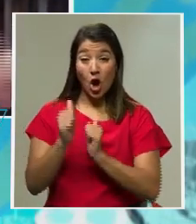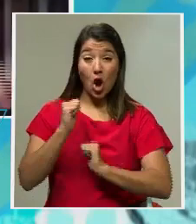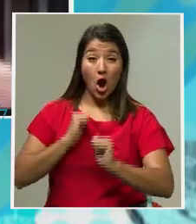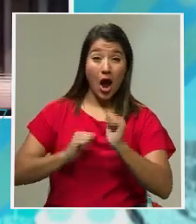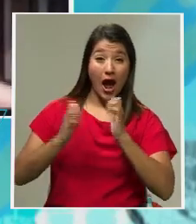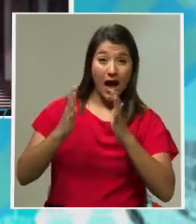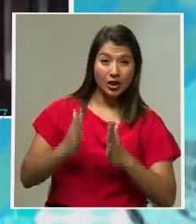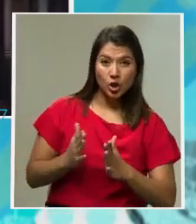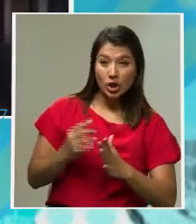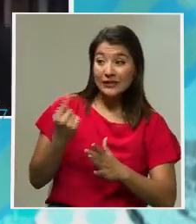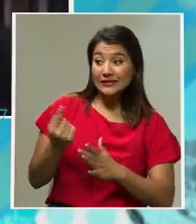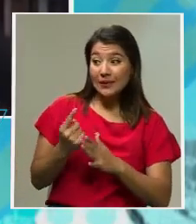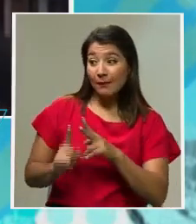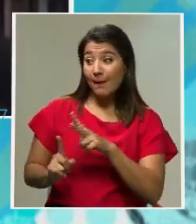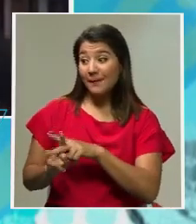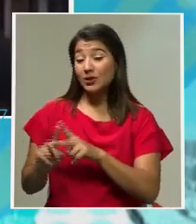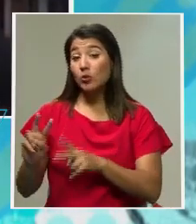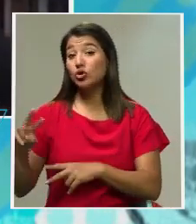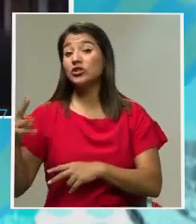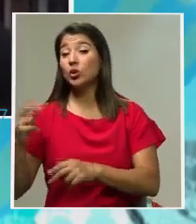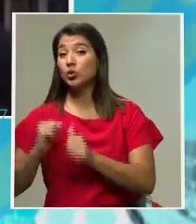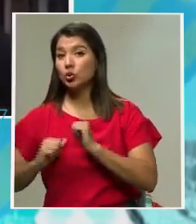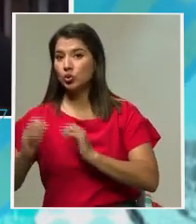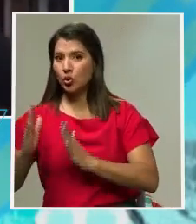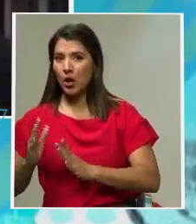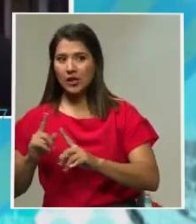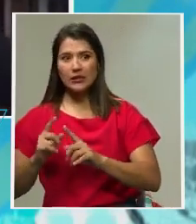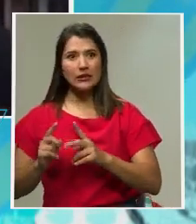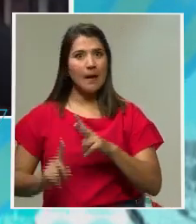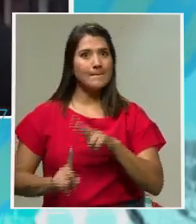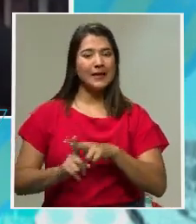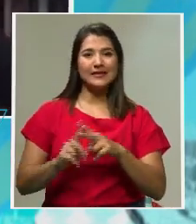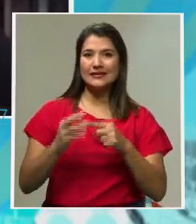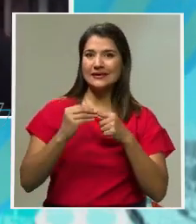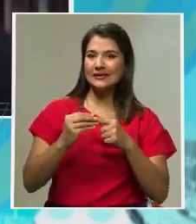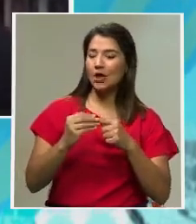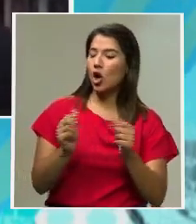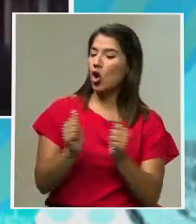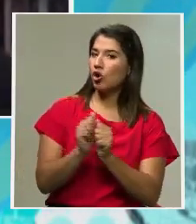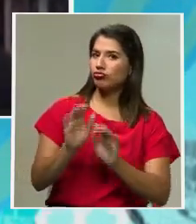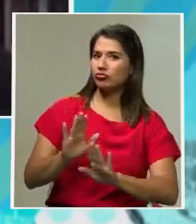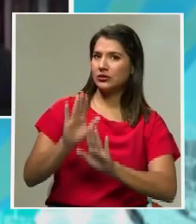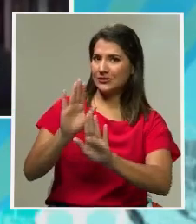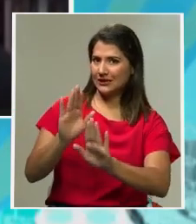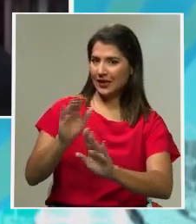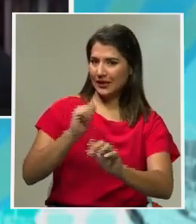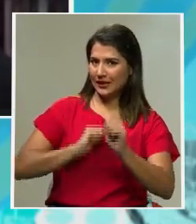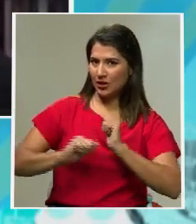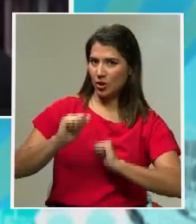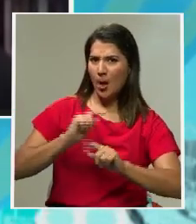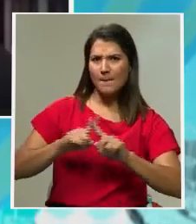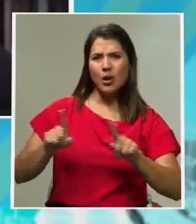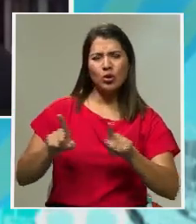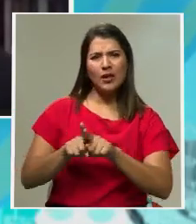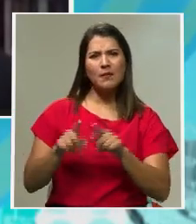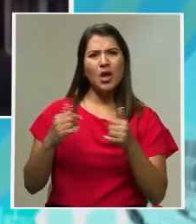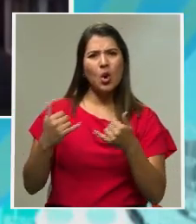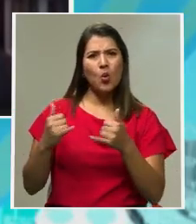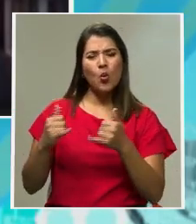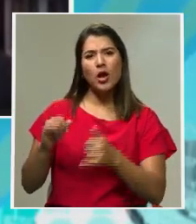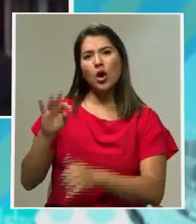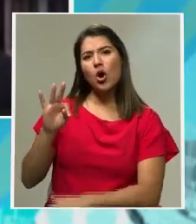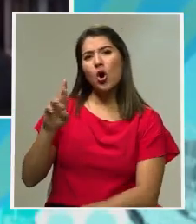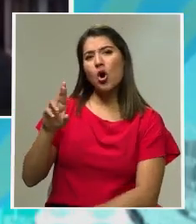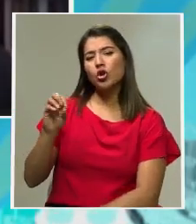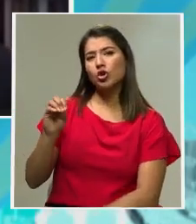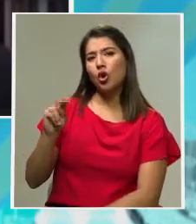de secundario, haciendo un papel fantástico. Pero bueno, no hablemos de Juego de Tronos, hablemos, qué sé